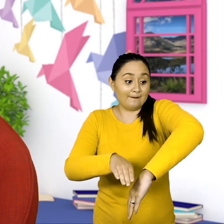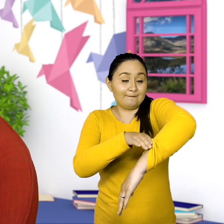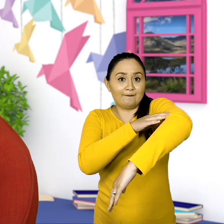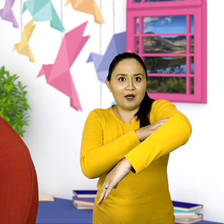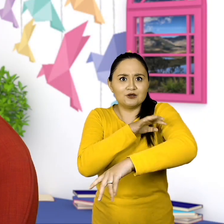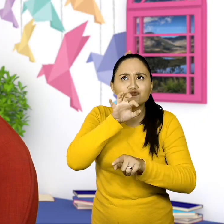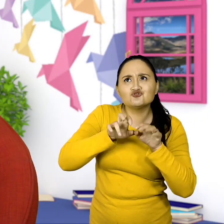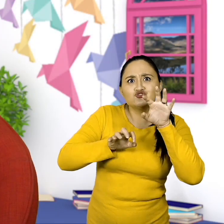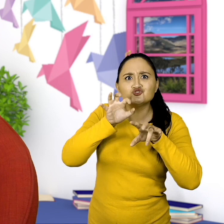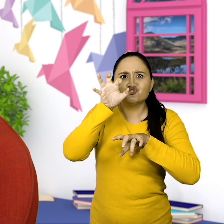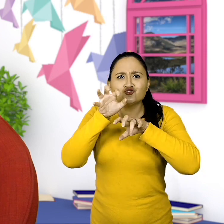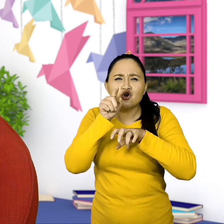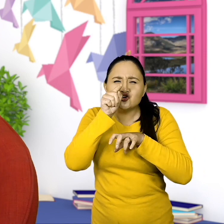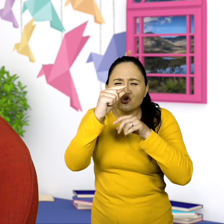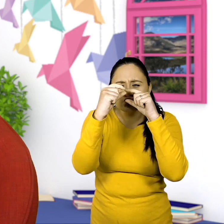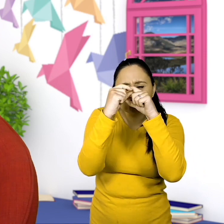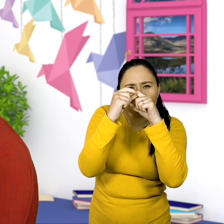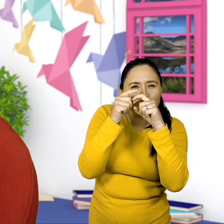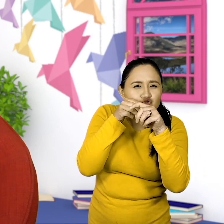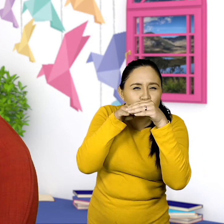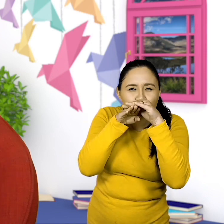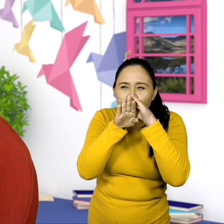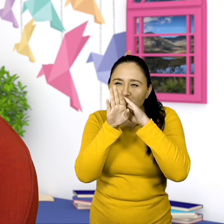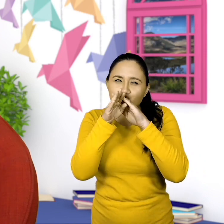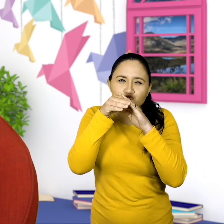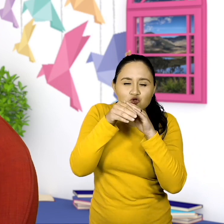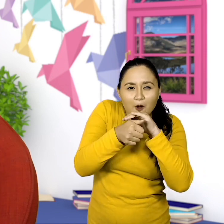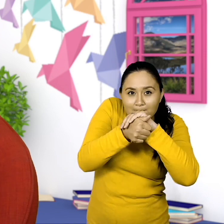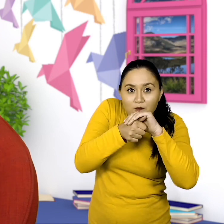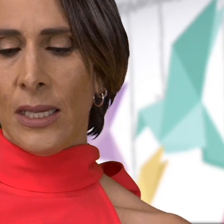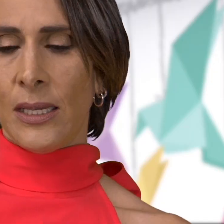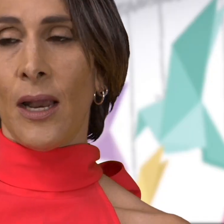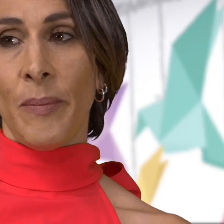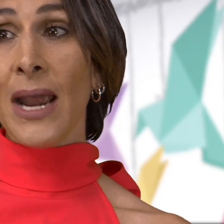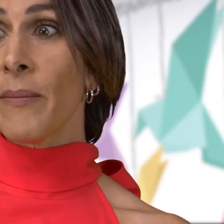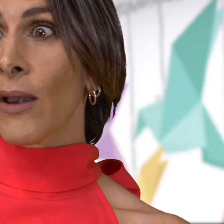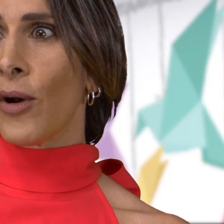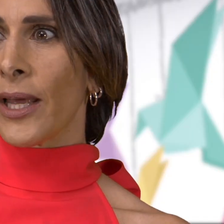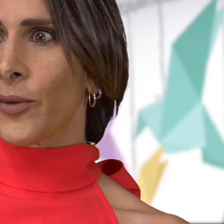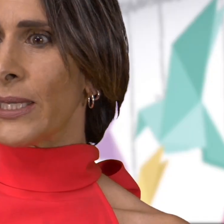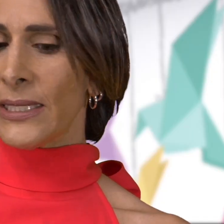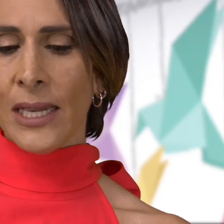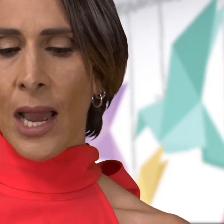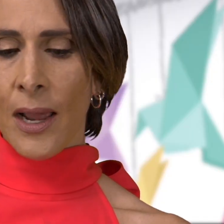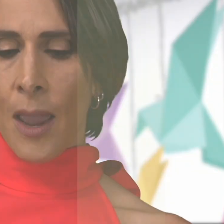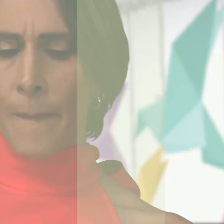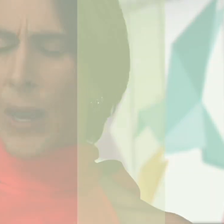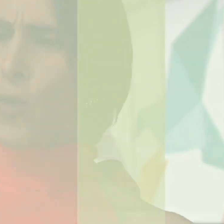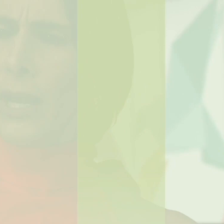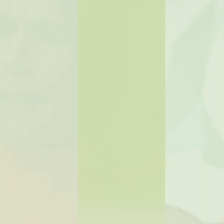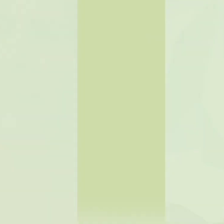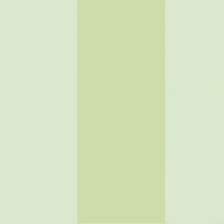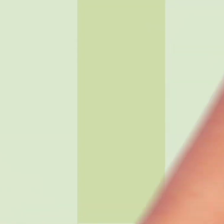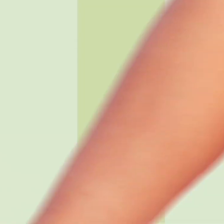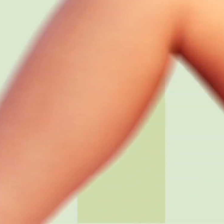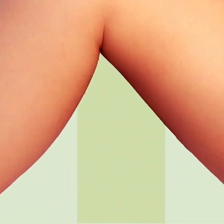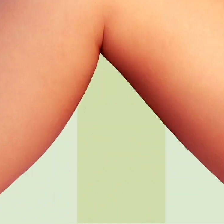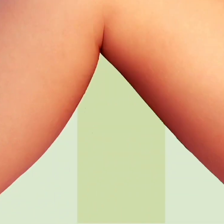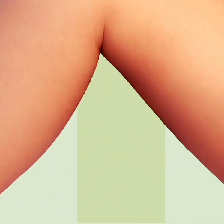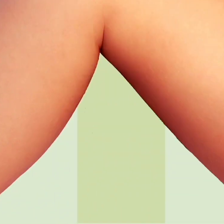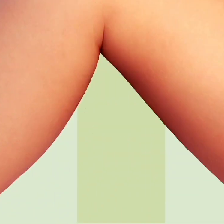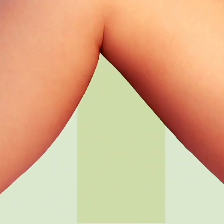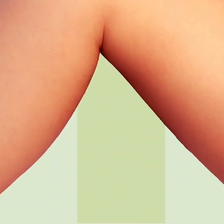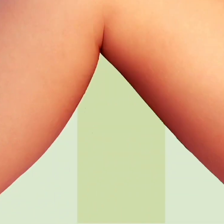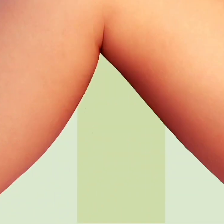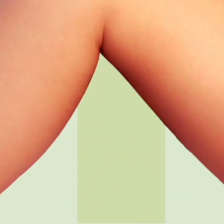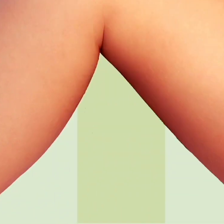Subió por mi pantorrilla y encontró un huequito allí detrás de la rodilla. Y al verme con la toalla llegar, pegó un gran brinco y